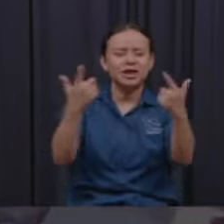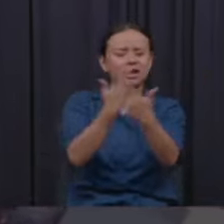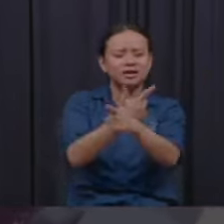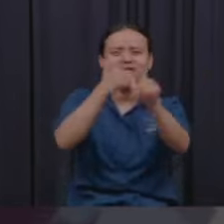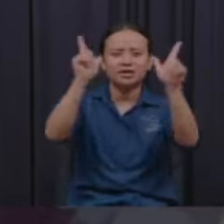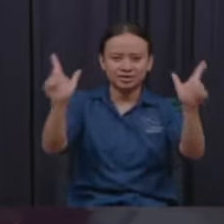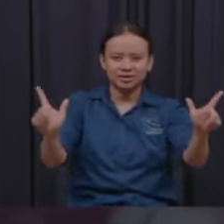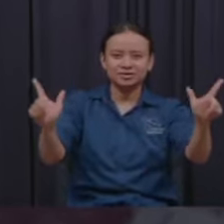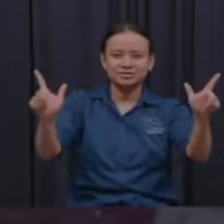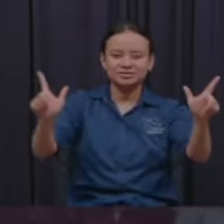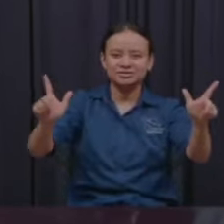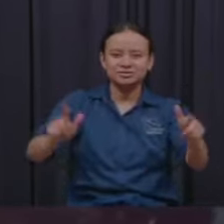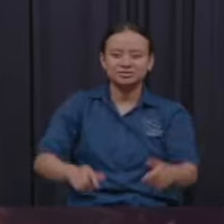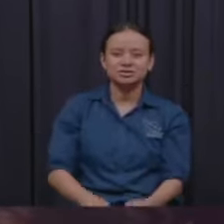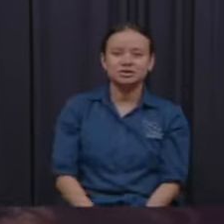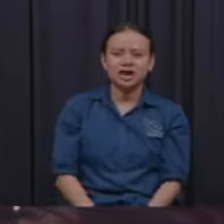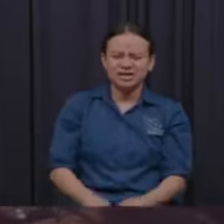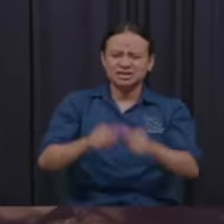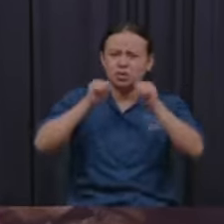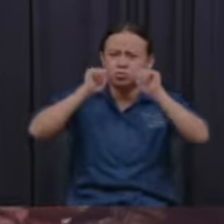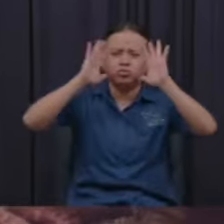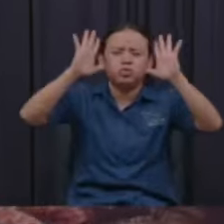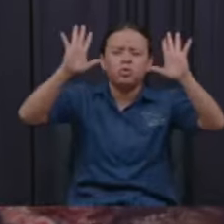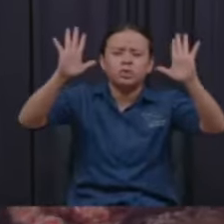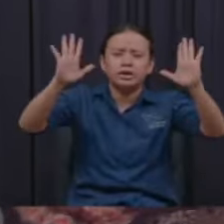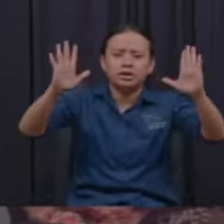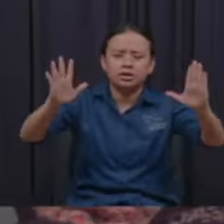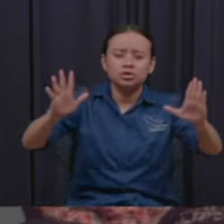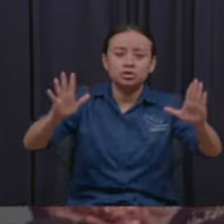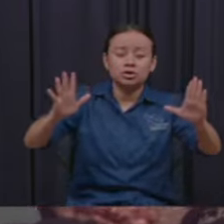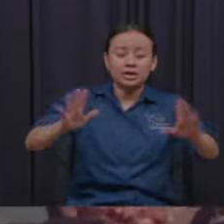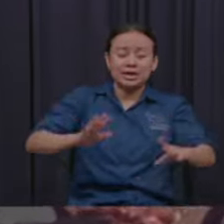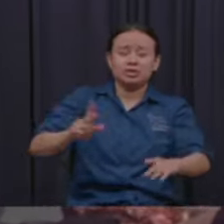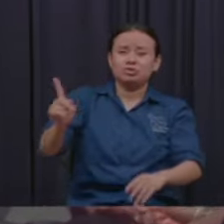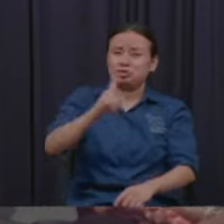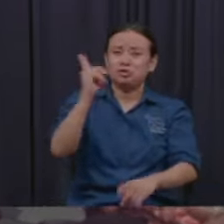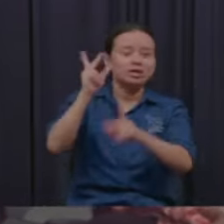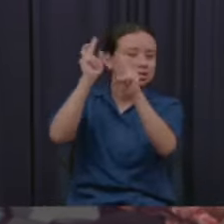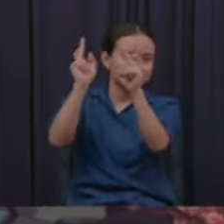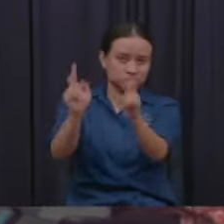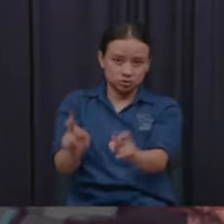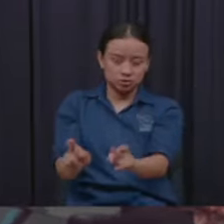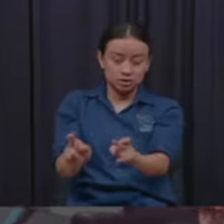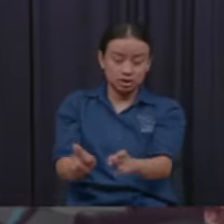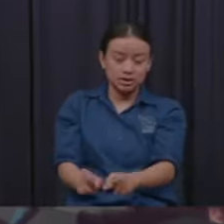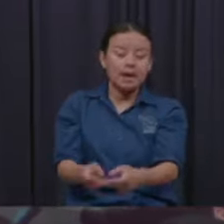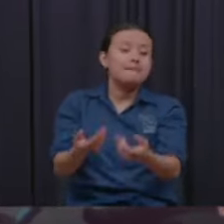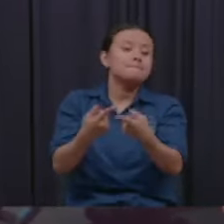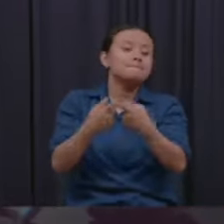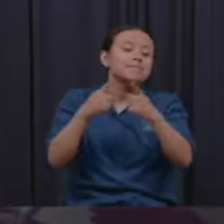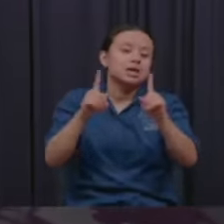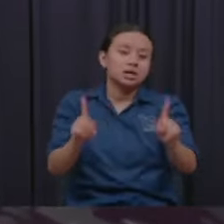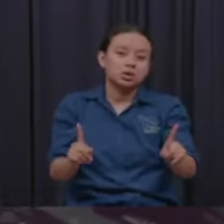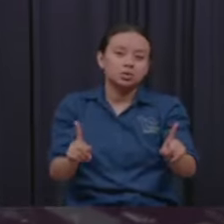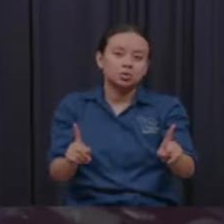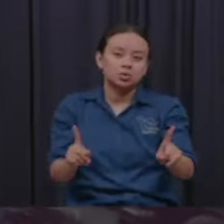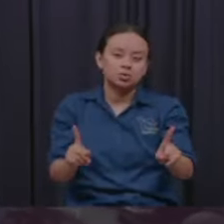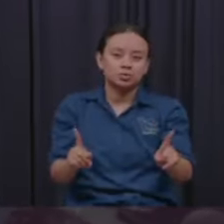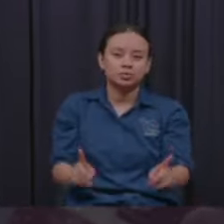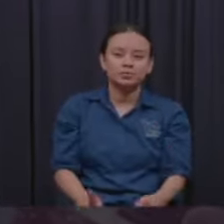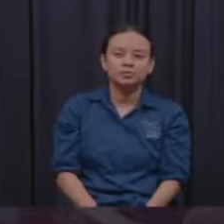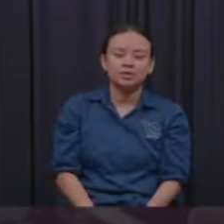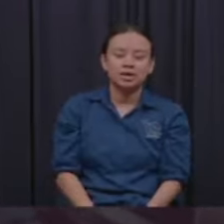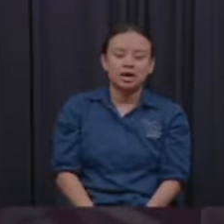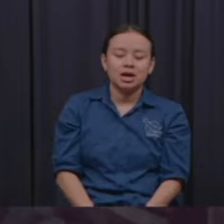Libertad. Ese es el grito de la humanidad. Sin embargo, a pesar de que ese es